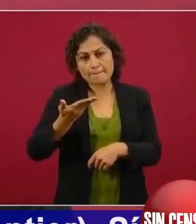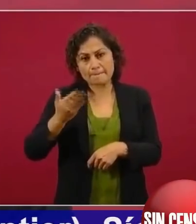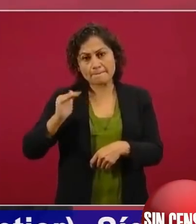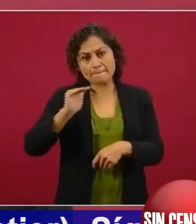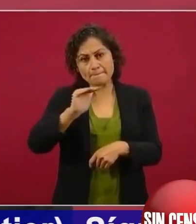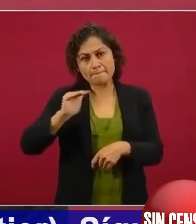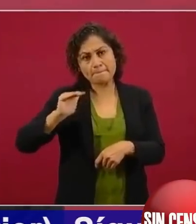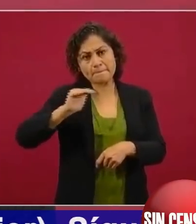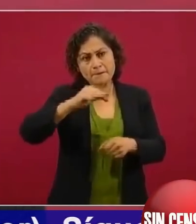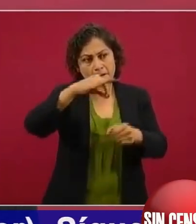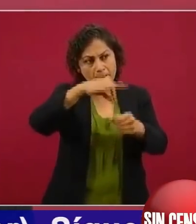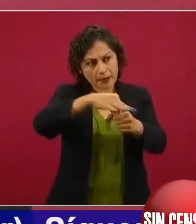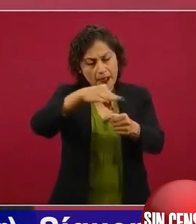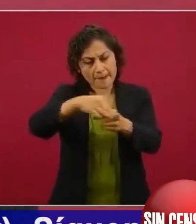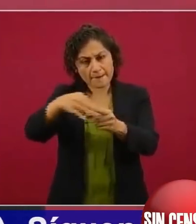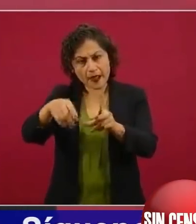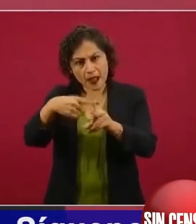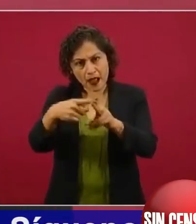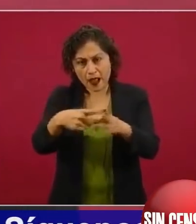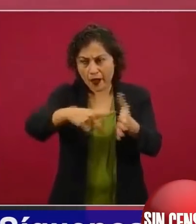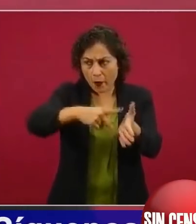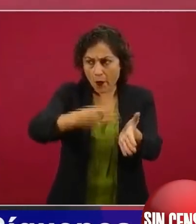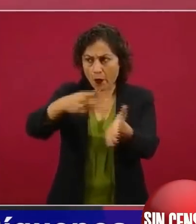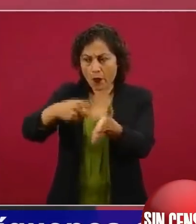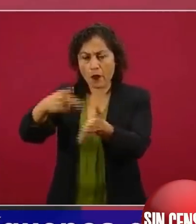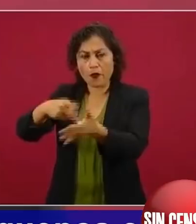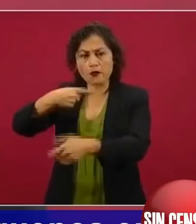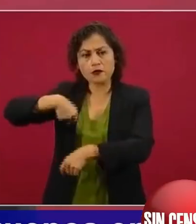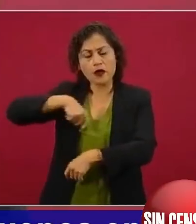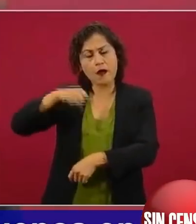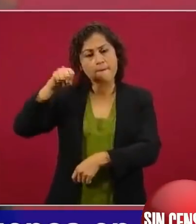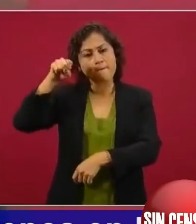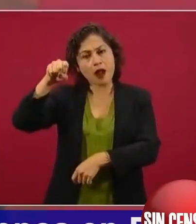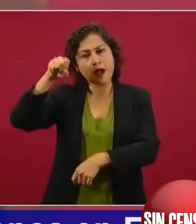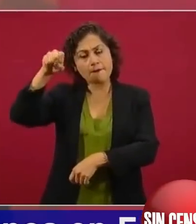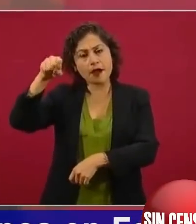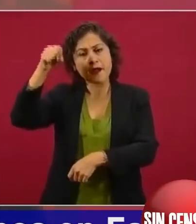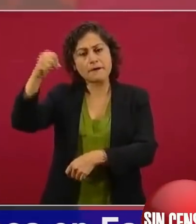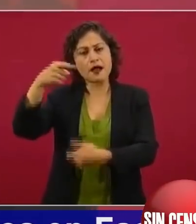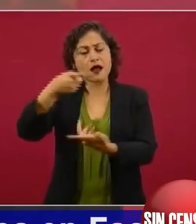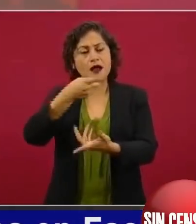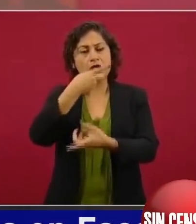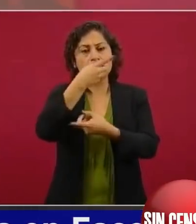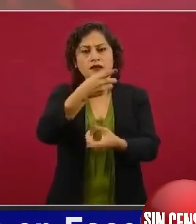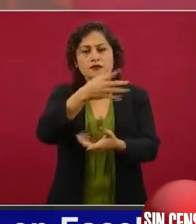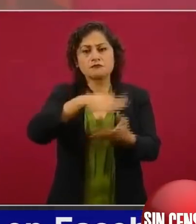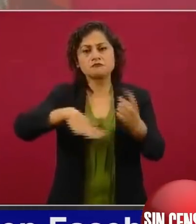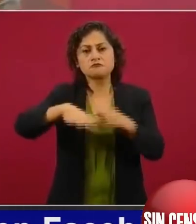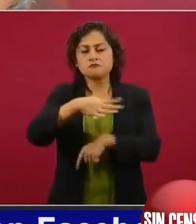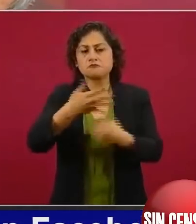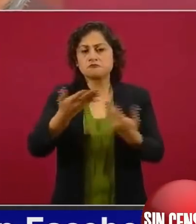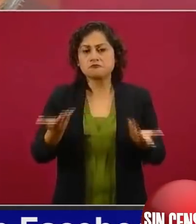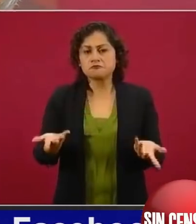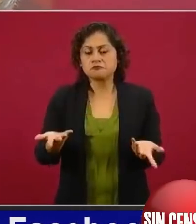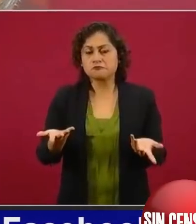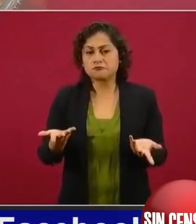voto por voto, casilla por casilla, voto por voto, casilla por casilla.